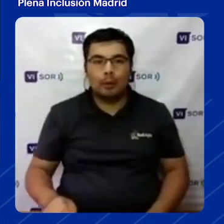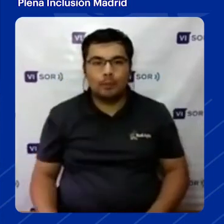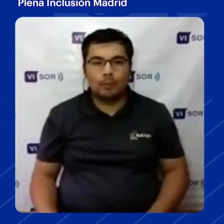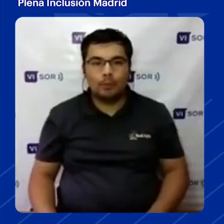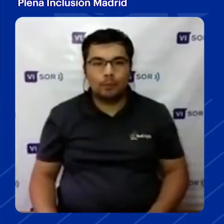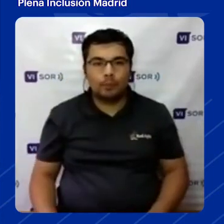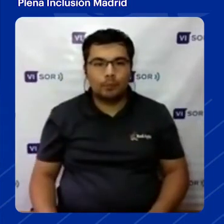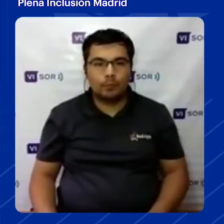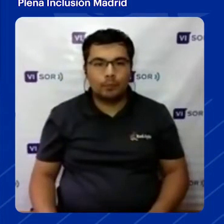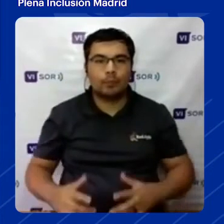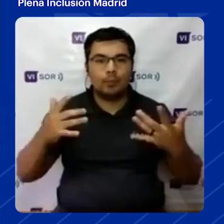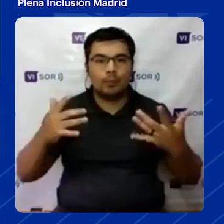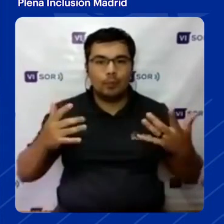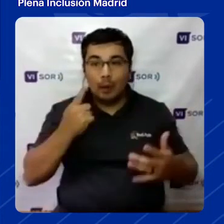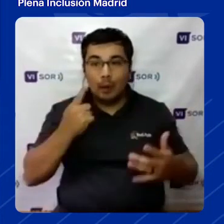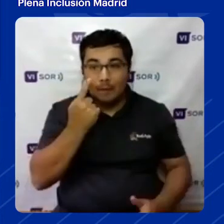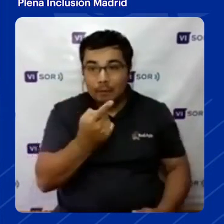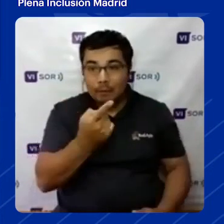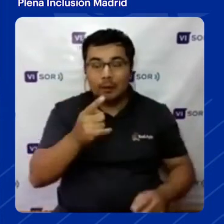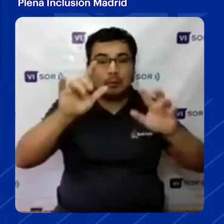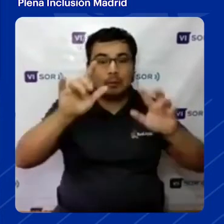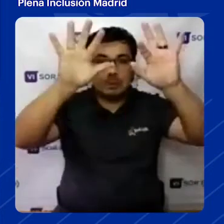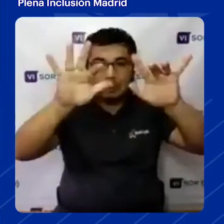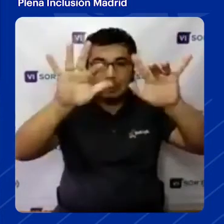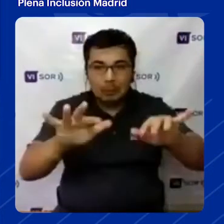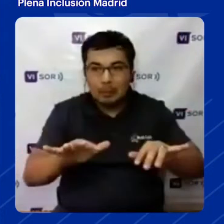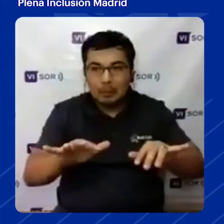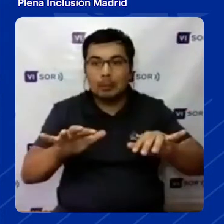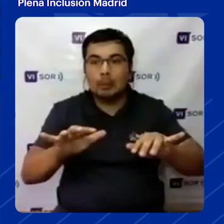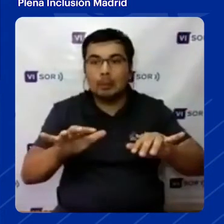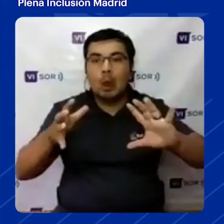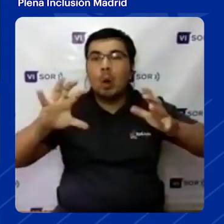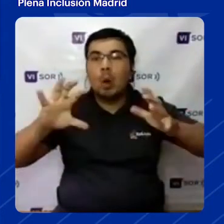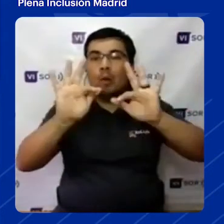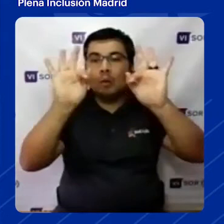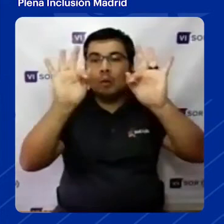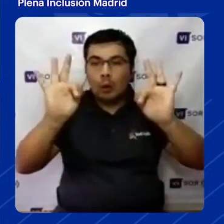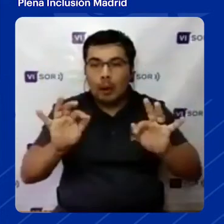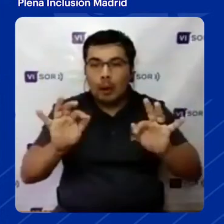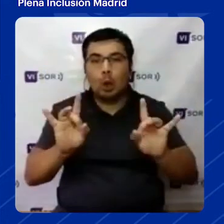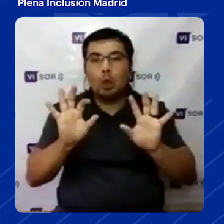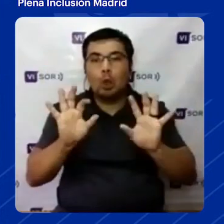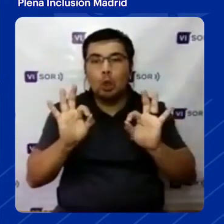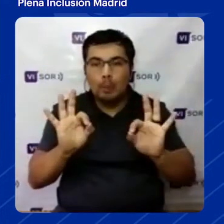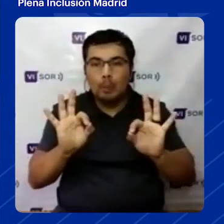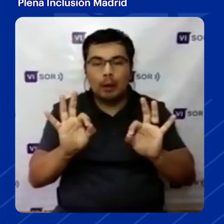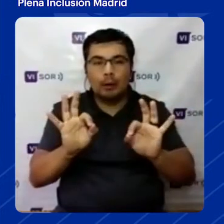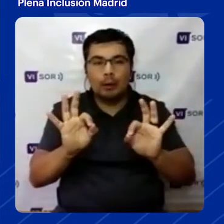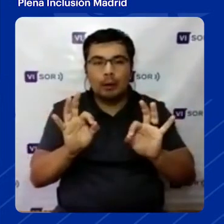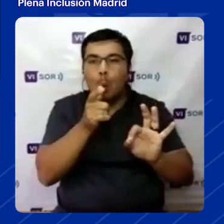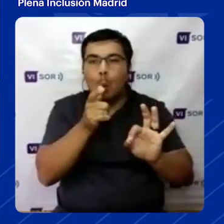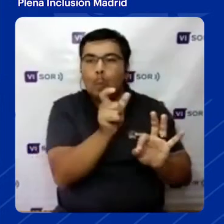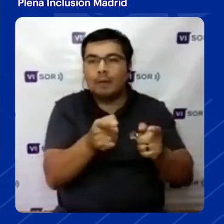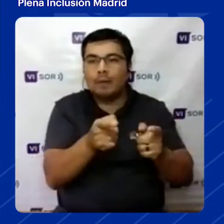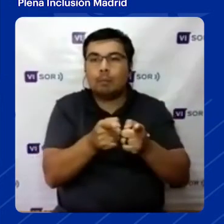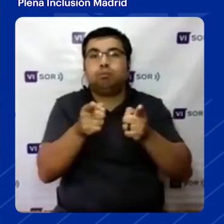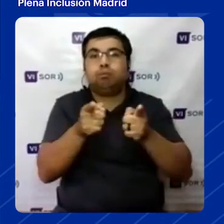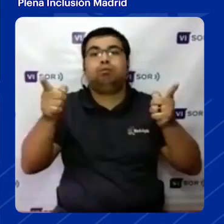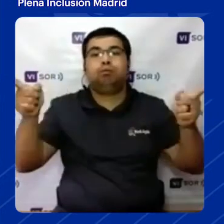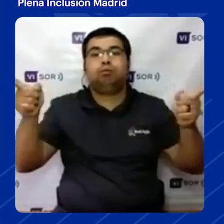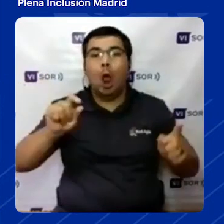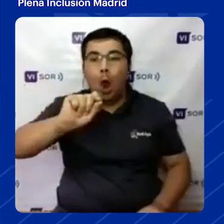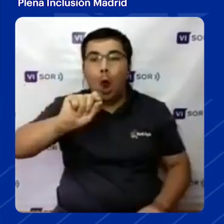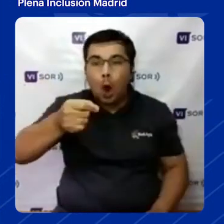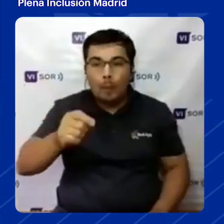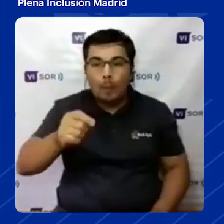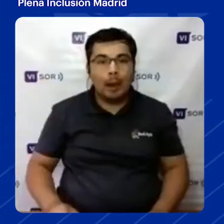Formato tradicional, frases larguísimas, no se encuentra el punto final, comas entrelazadas,